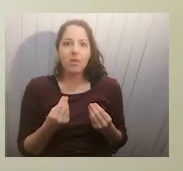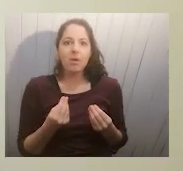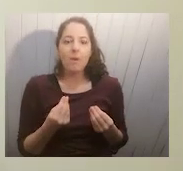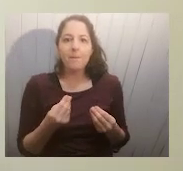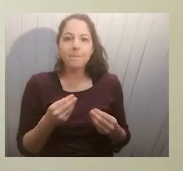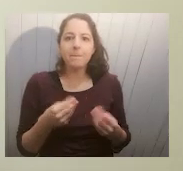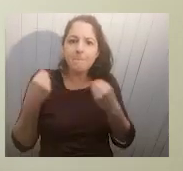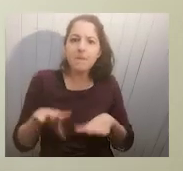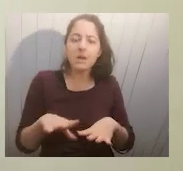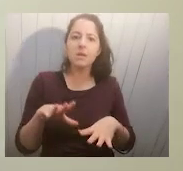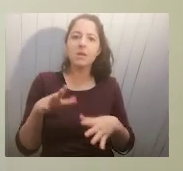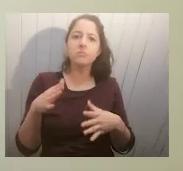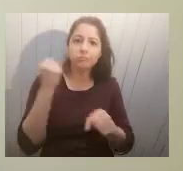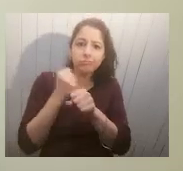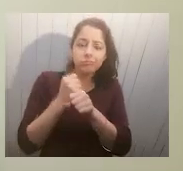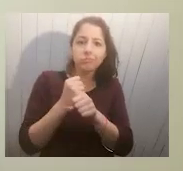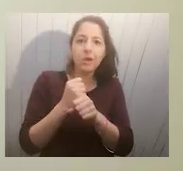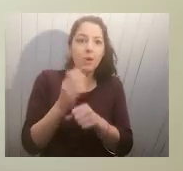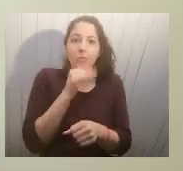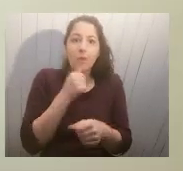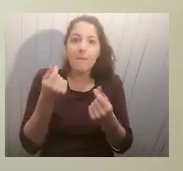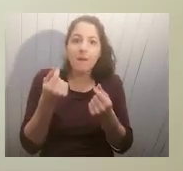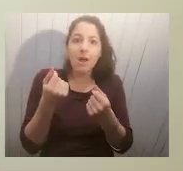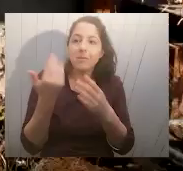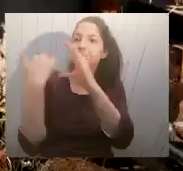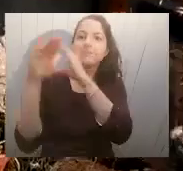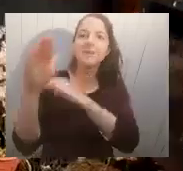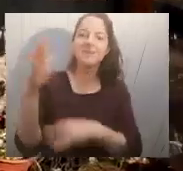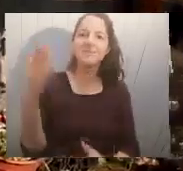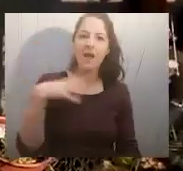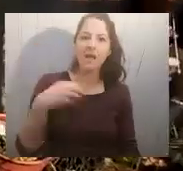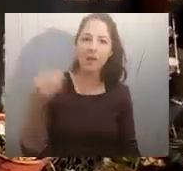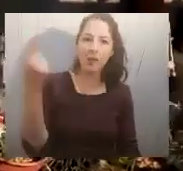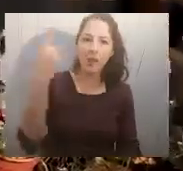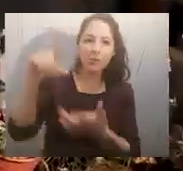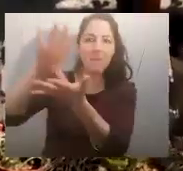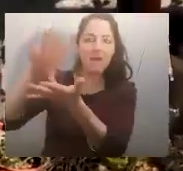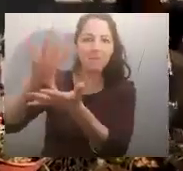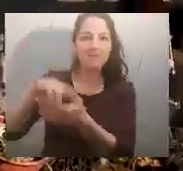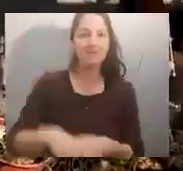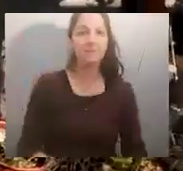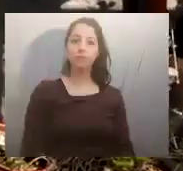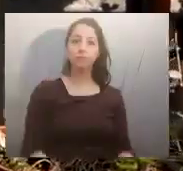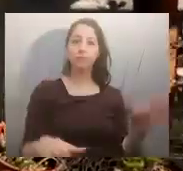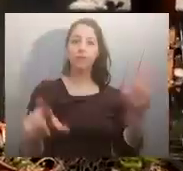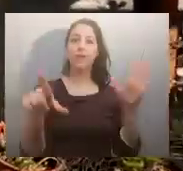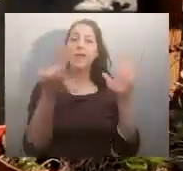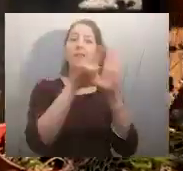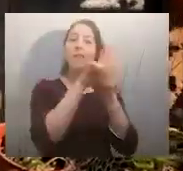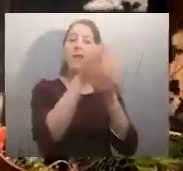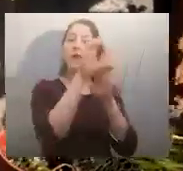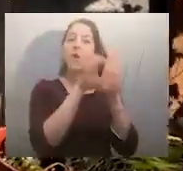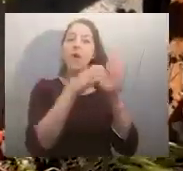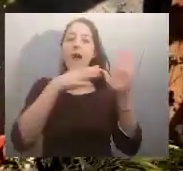de perder nuestros empleos y no tener dinero para enviar a nuestros hijos. Por la derogación del Código de Aguas, que priva del